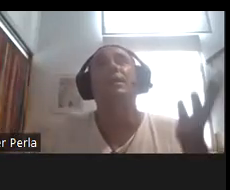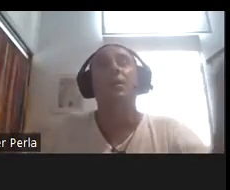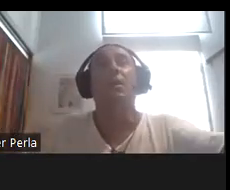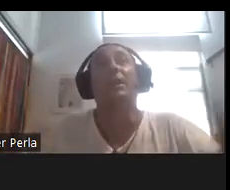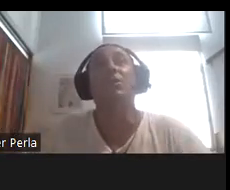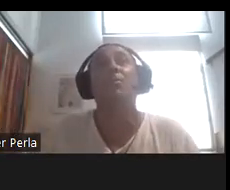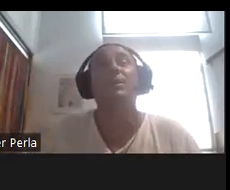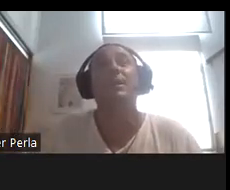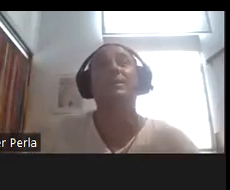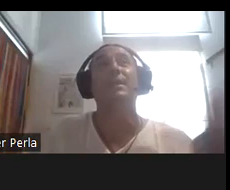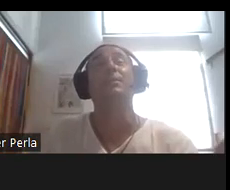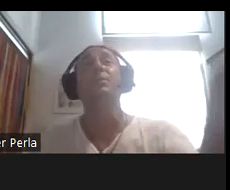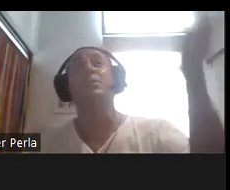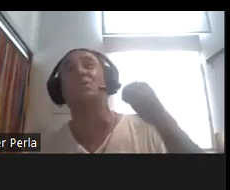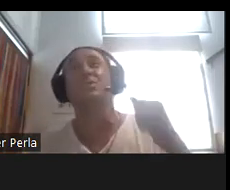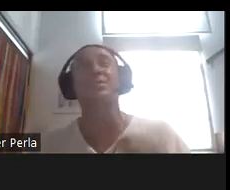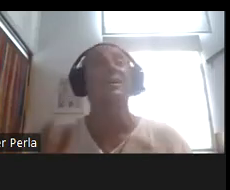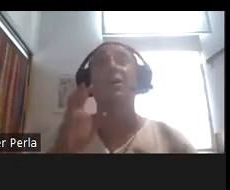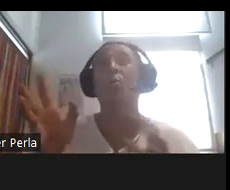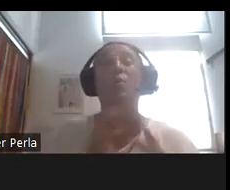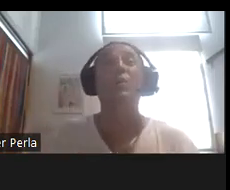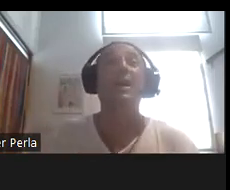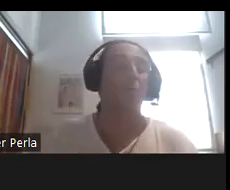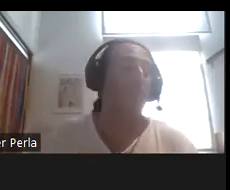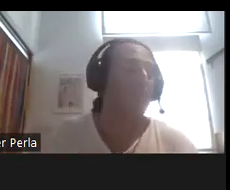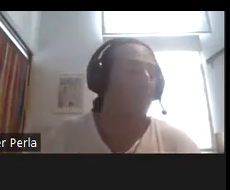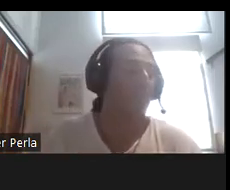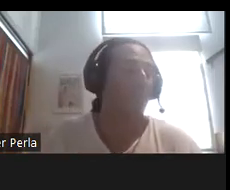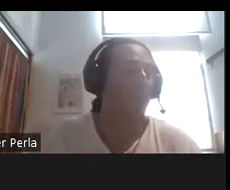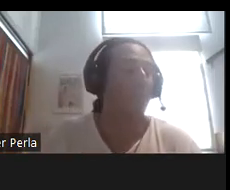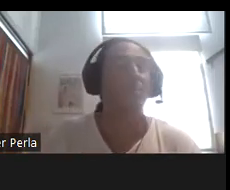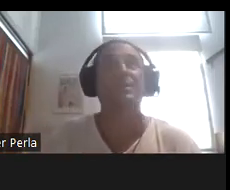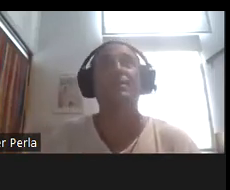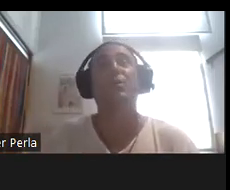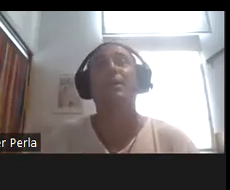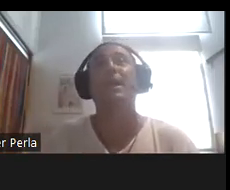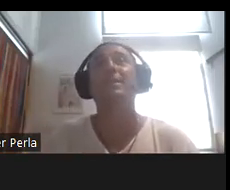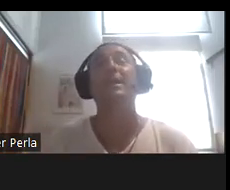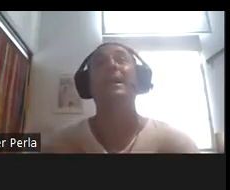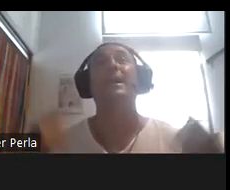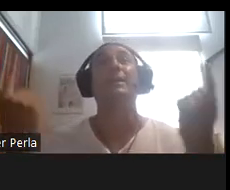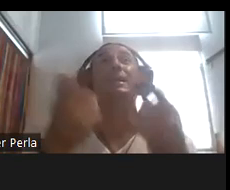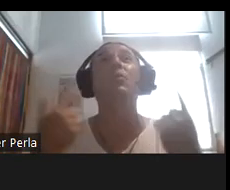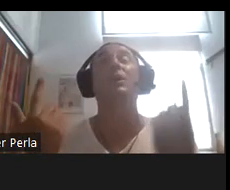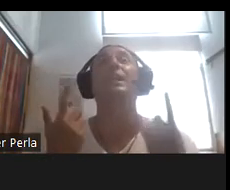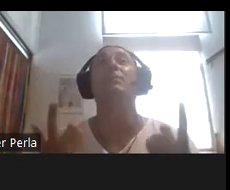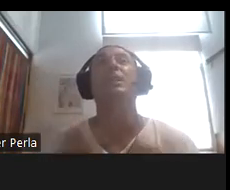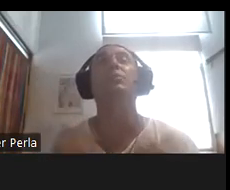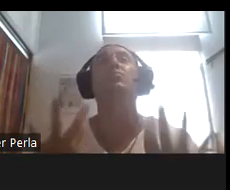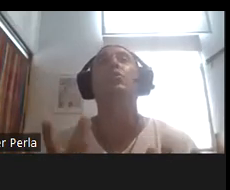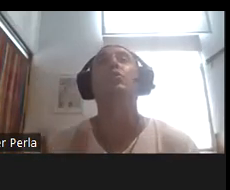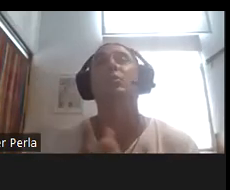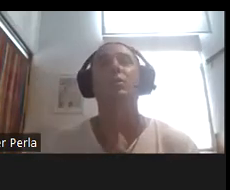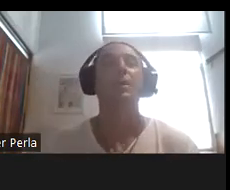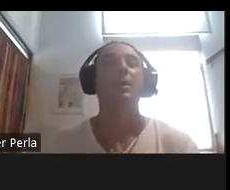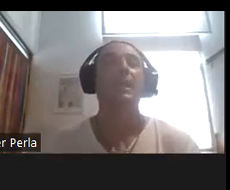ustedes. Lo que Fernando nos muestra está al servicio de nosotros. Entonces, un mensaje que les quiero dejar en estos 3 minutos que me quedan es, revisemos lo que tenemos, tenemos